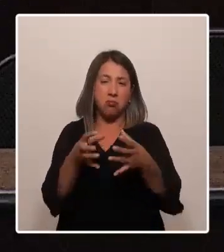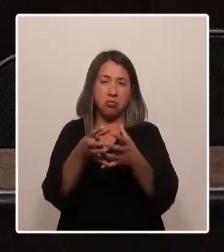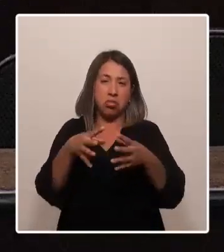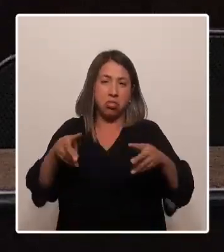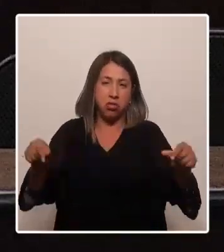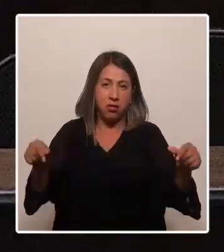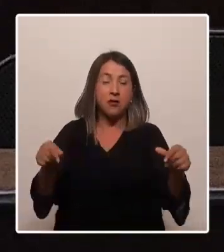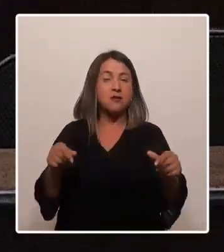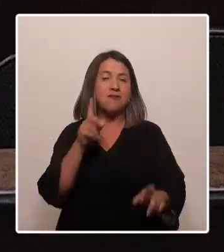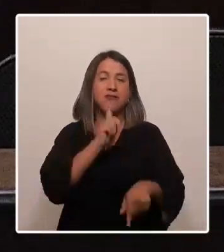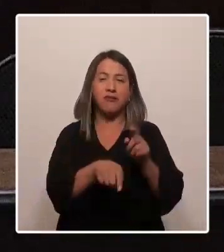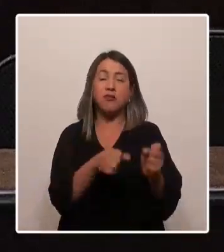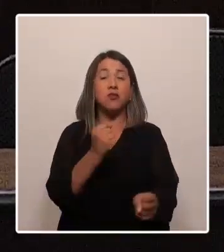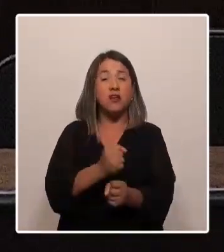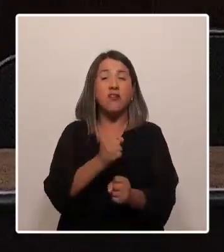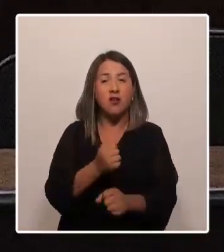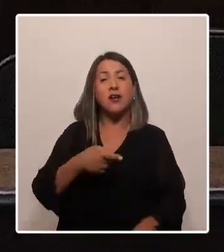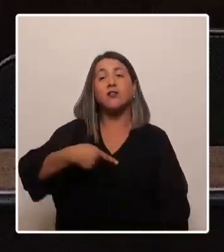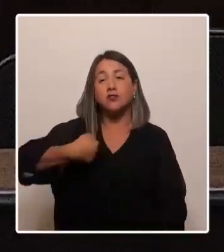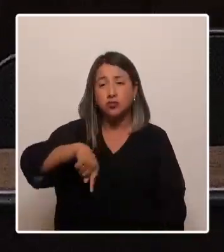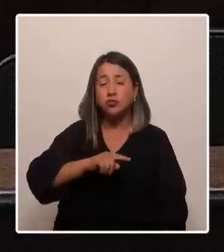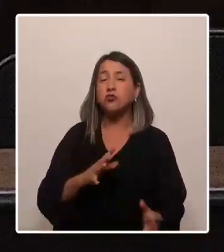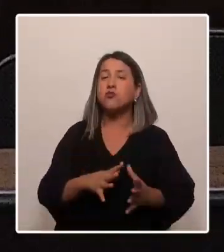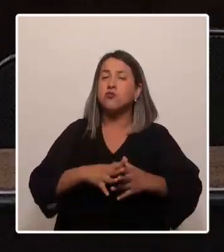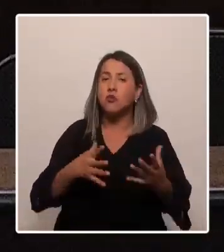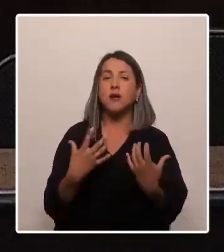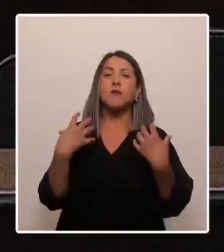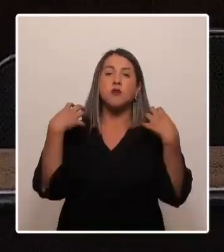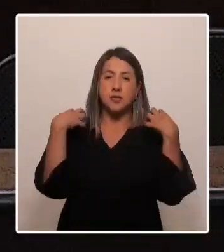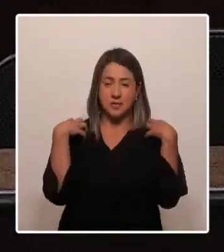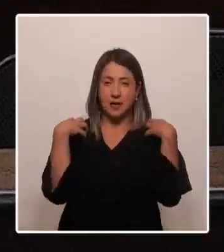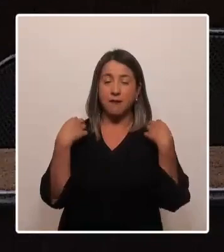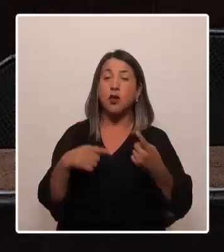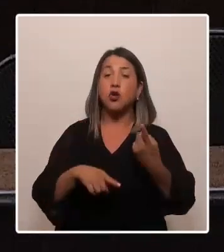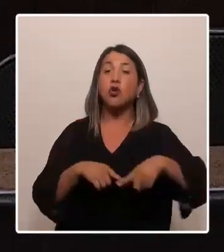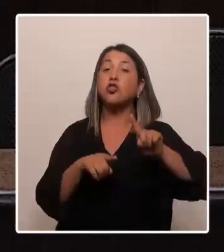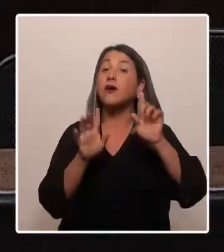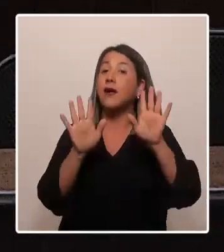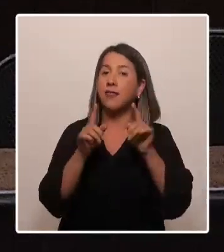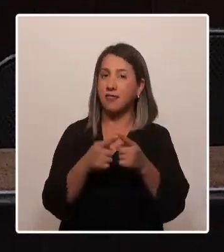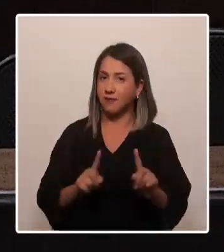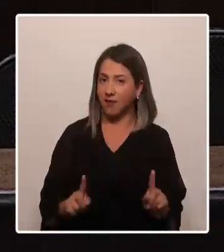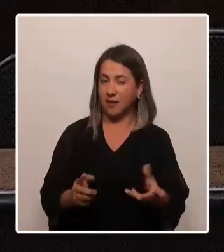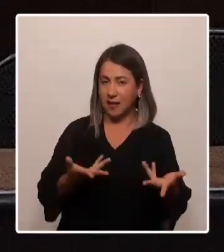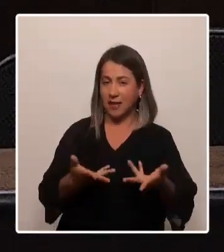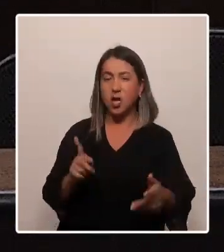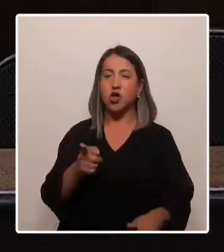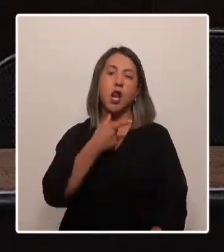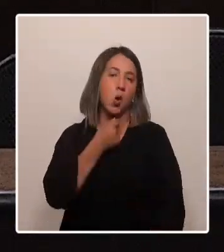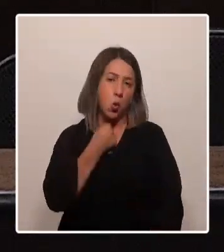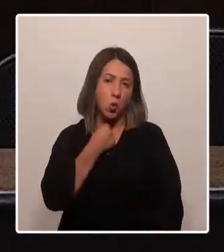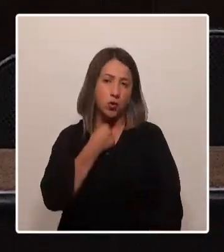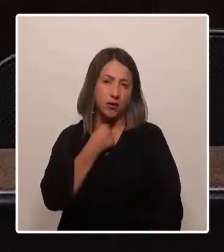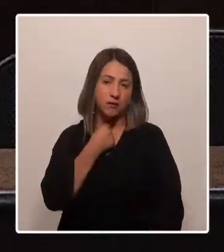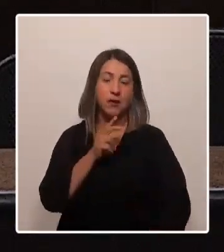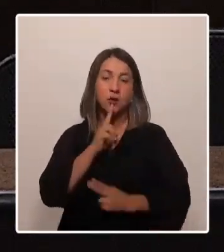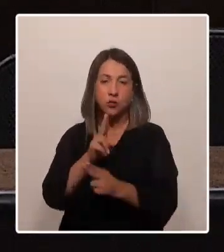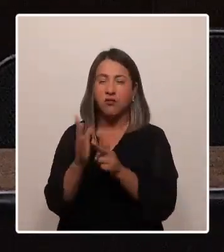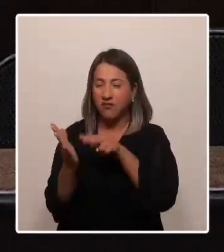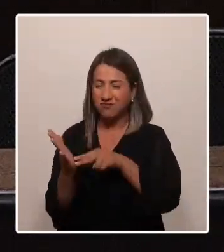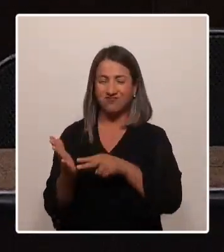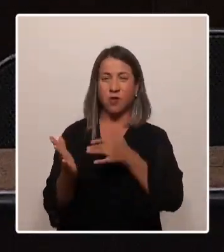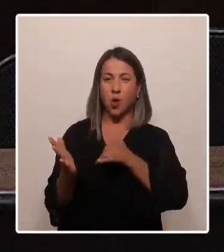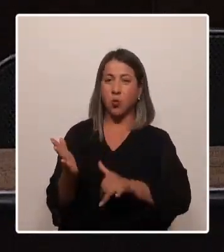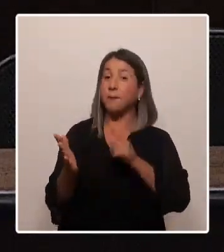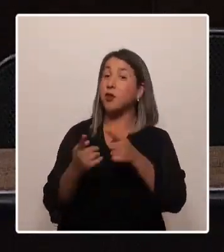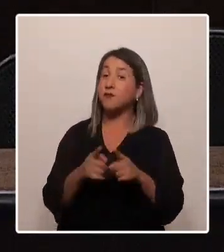un trabajo que ha sido tremendamente responsable. Otra cosa distinta es que no les gusten los resultados, pero esto es lo que hemos